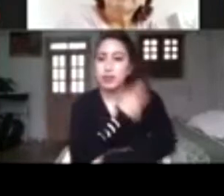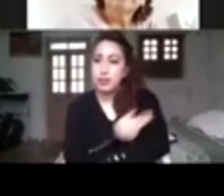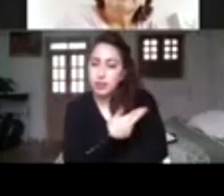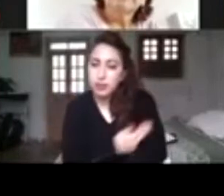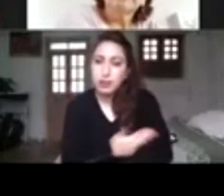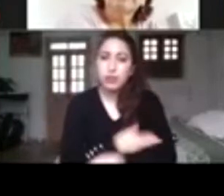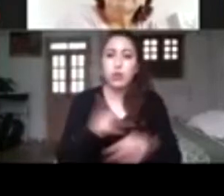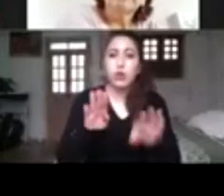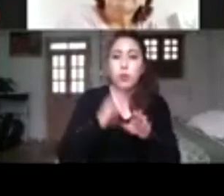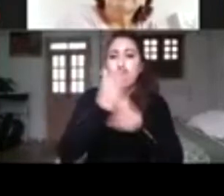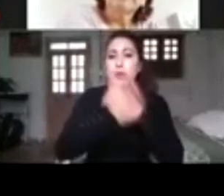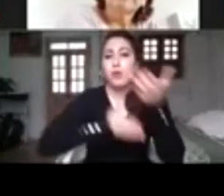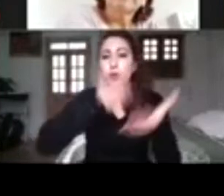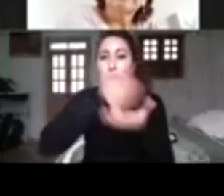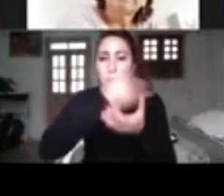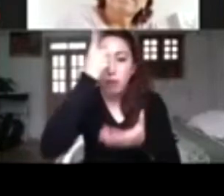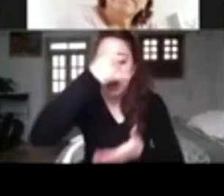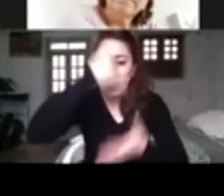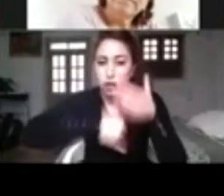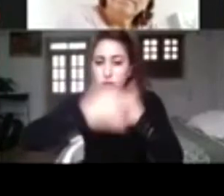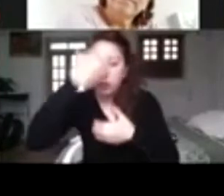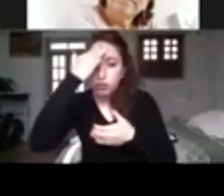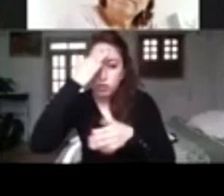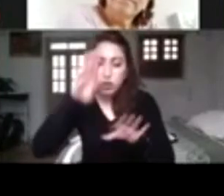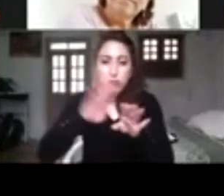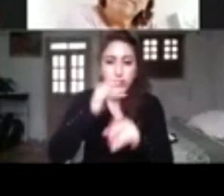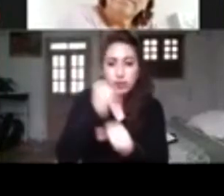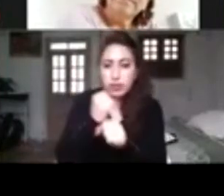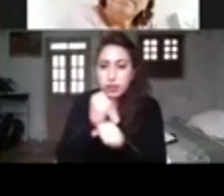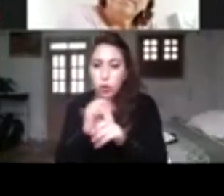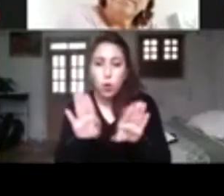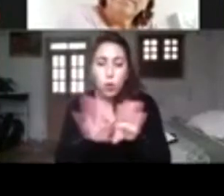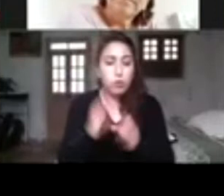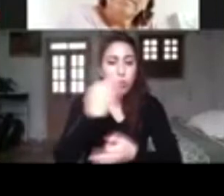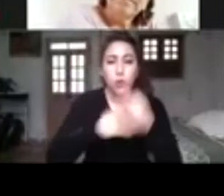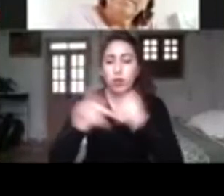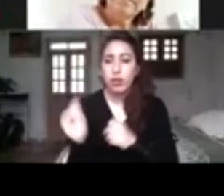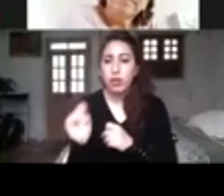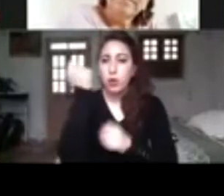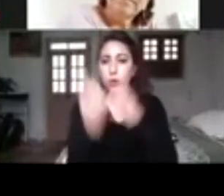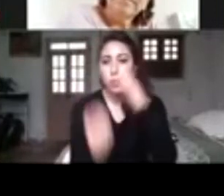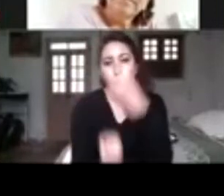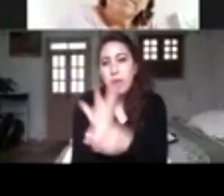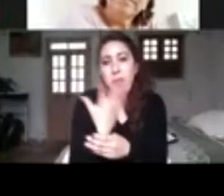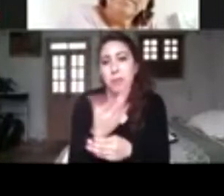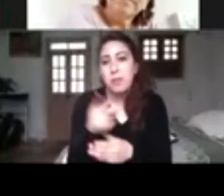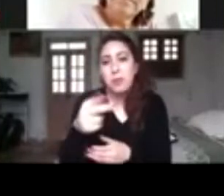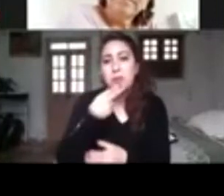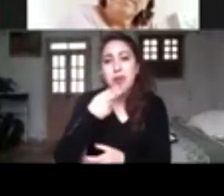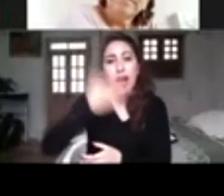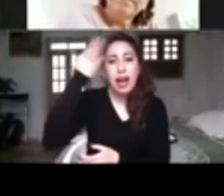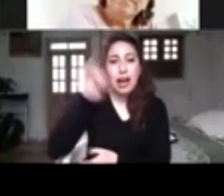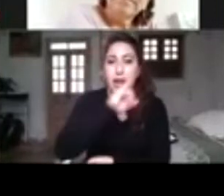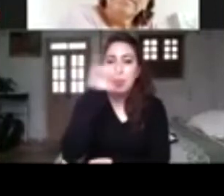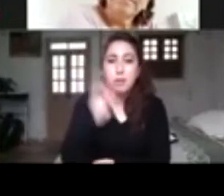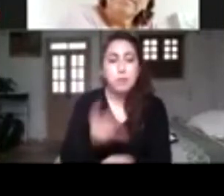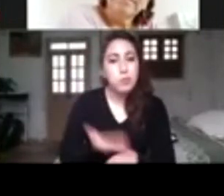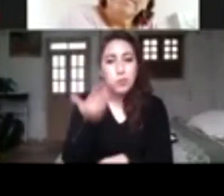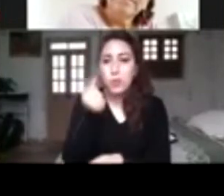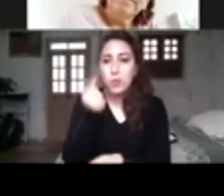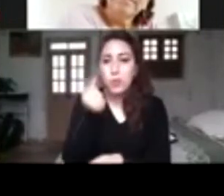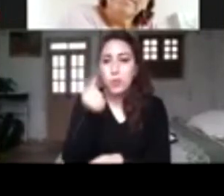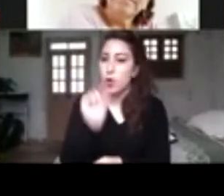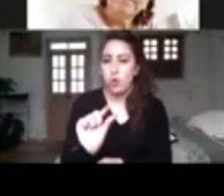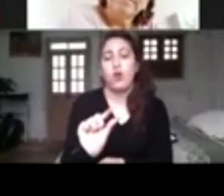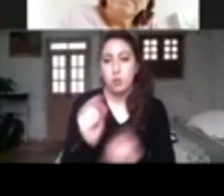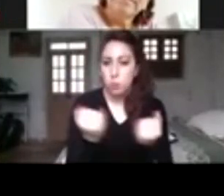a las tecnologías de la información, sino porque son derechos novedosos, son derechos prácticamente de última generación, y